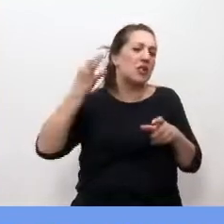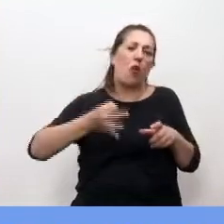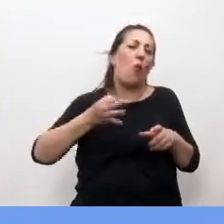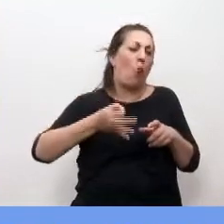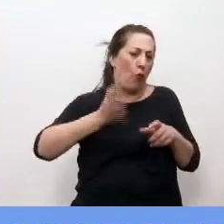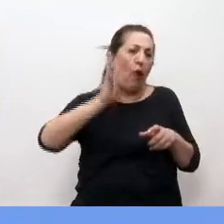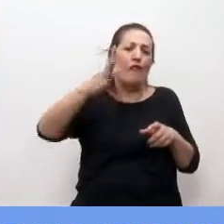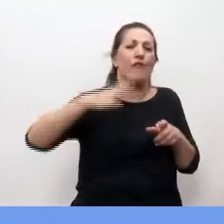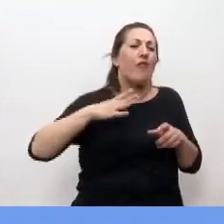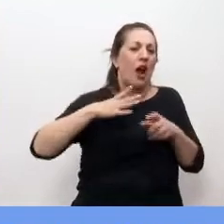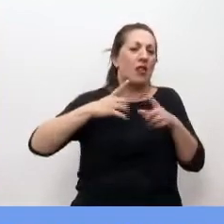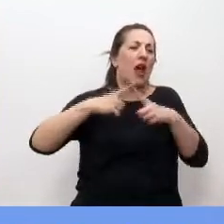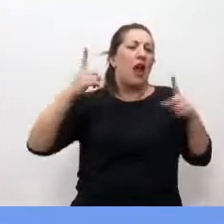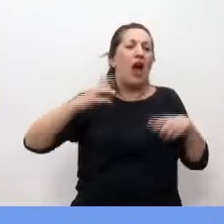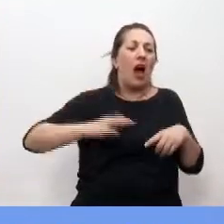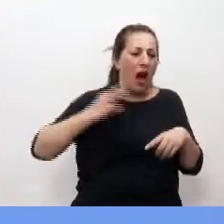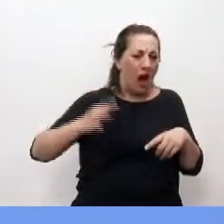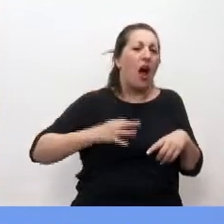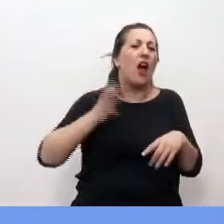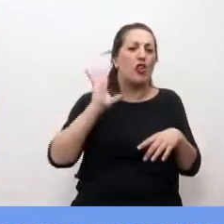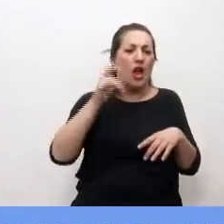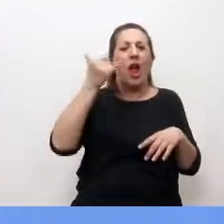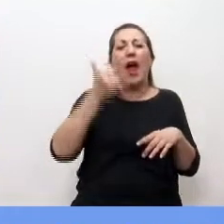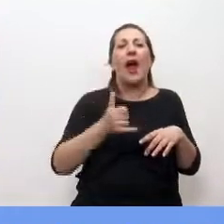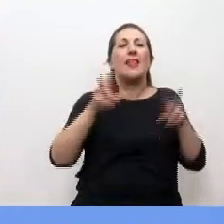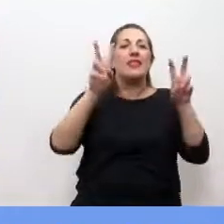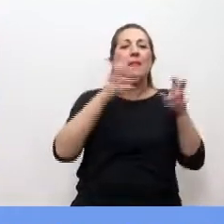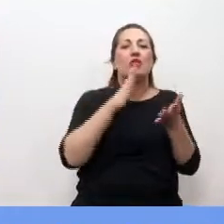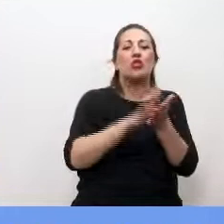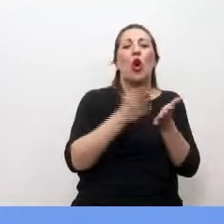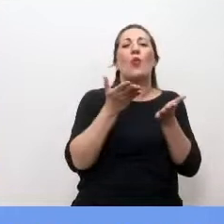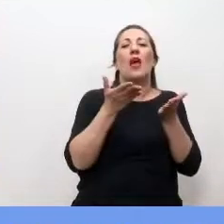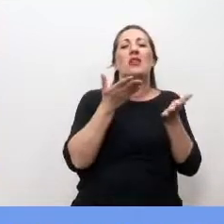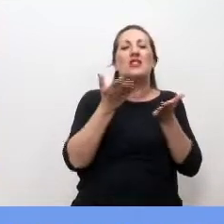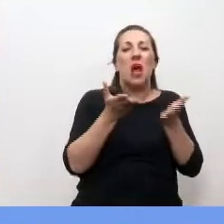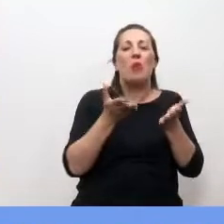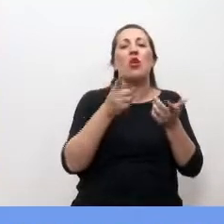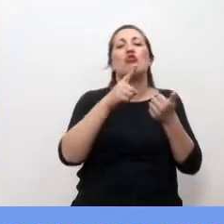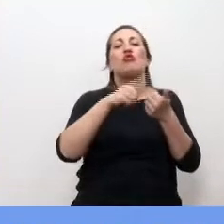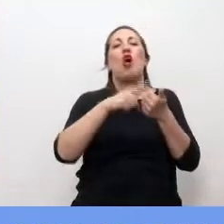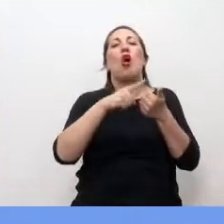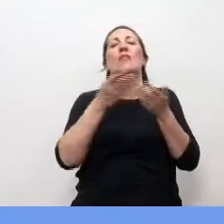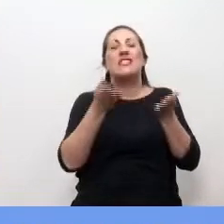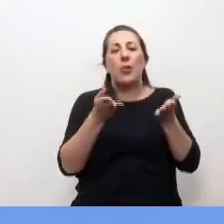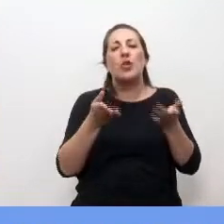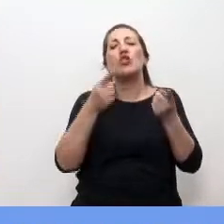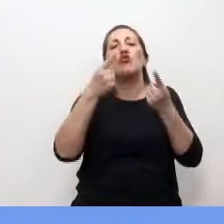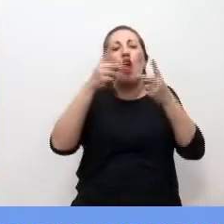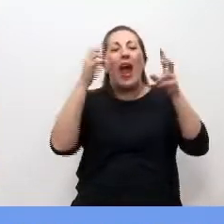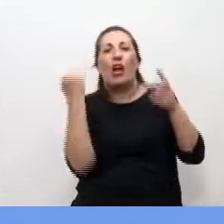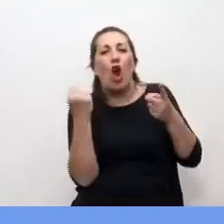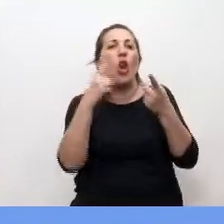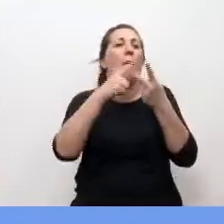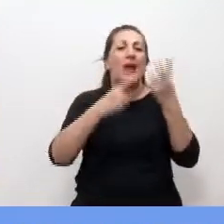este que aborda la ley tiene la cuestión de los servicios tiene la cuestión socioeconómica pero teníamos que empezar por este